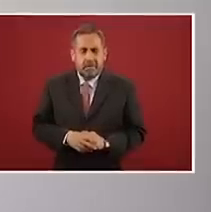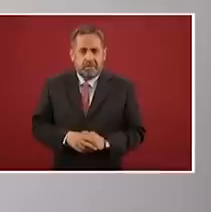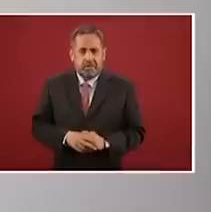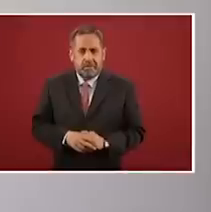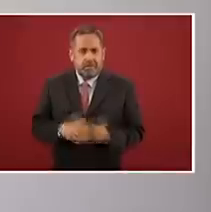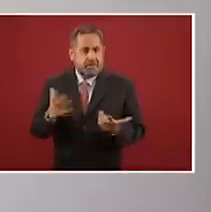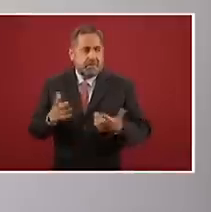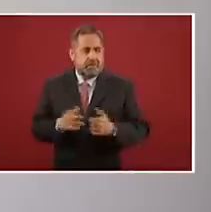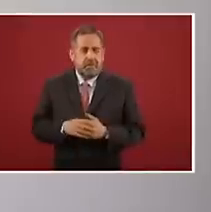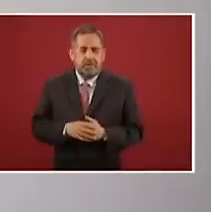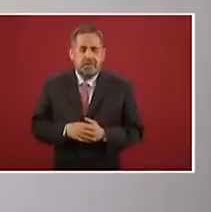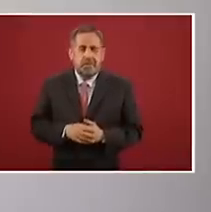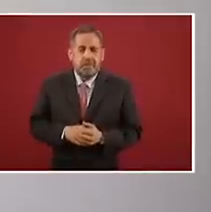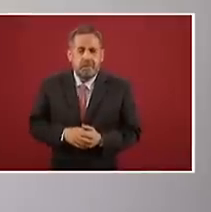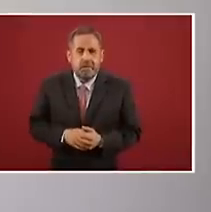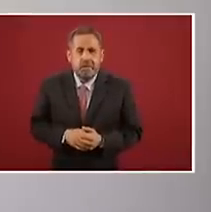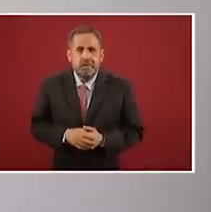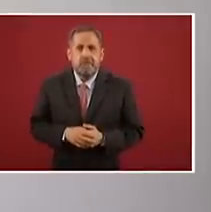Entonces,